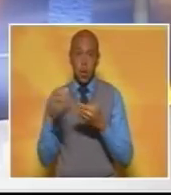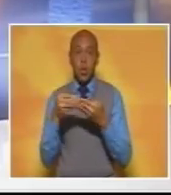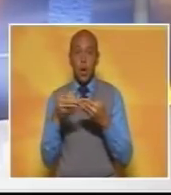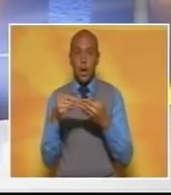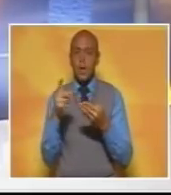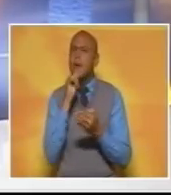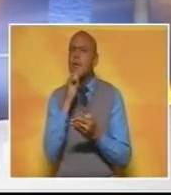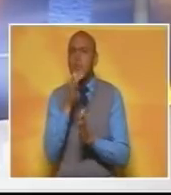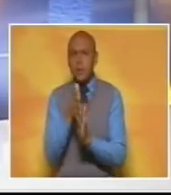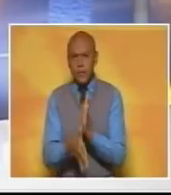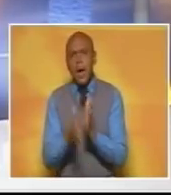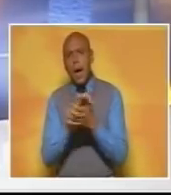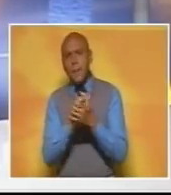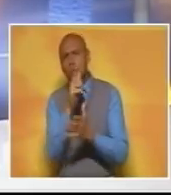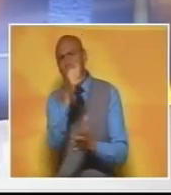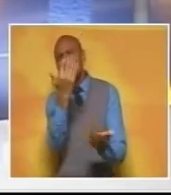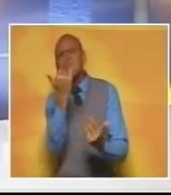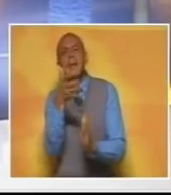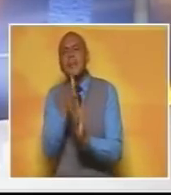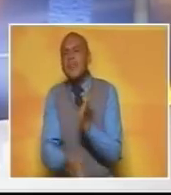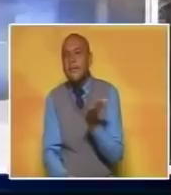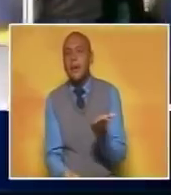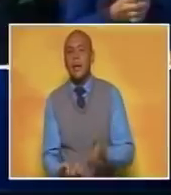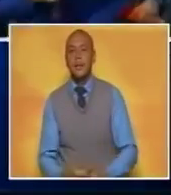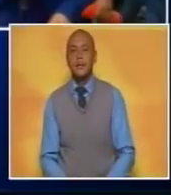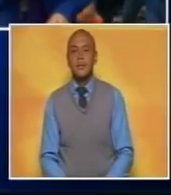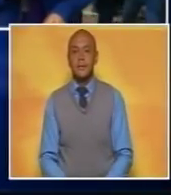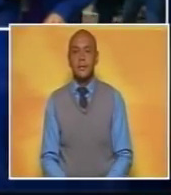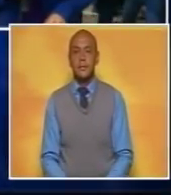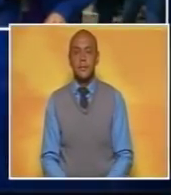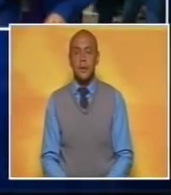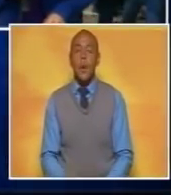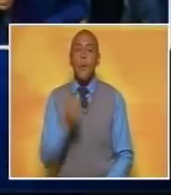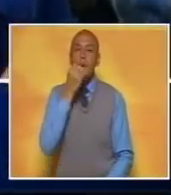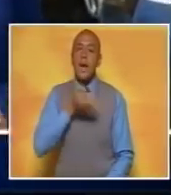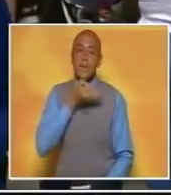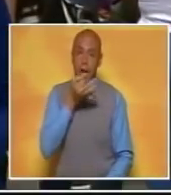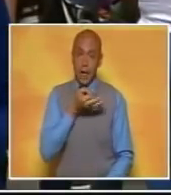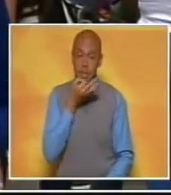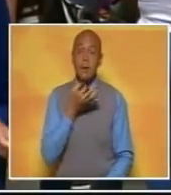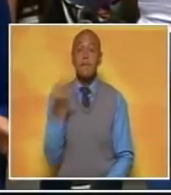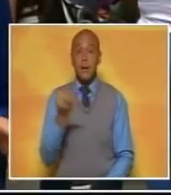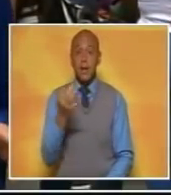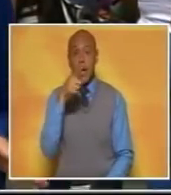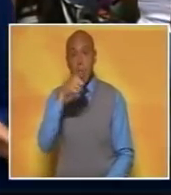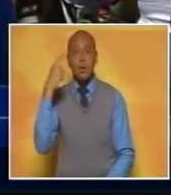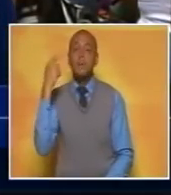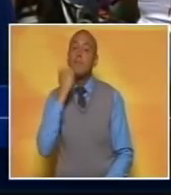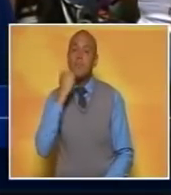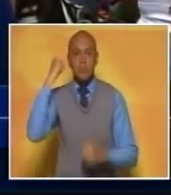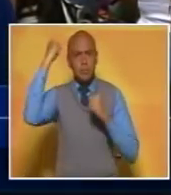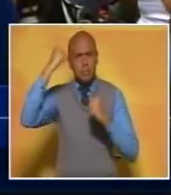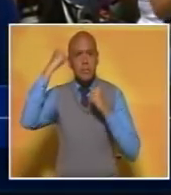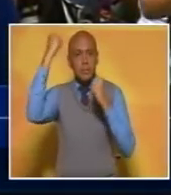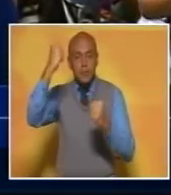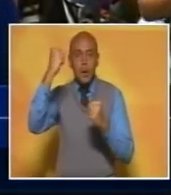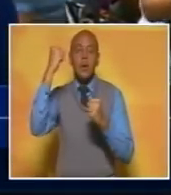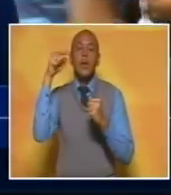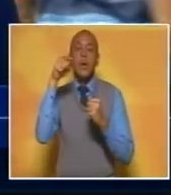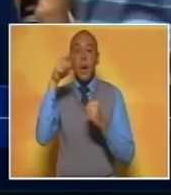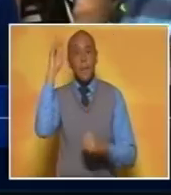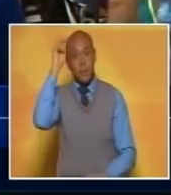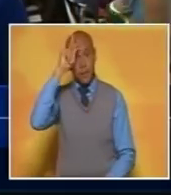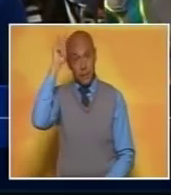presenta la información. Buenas tardes, Nelcy, cuéntanos más. Buenas tardes. Con la consigna "no vine a comprar, vine a manifestar", los